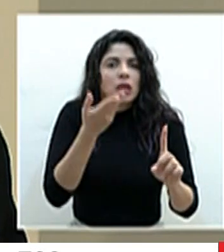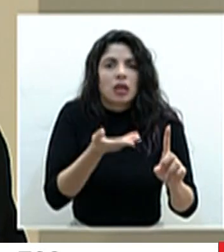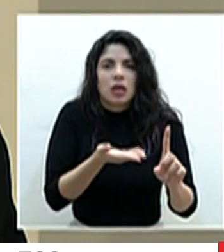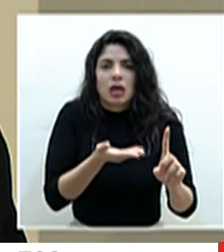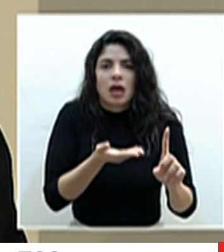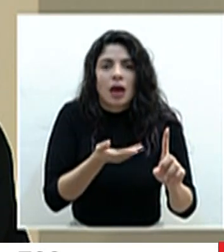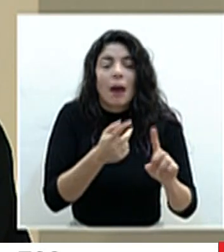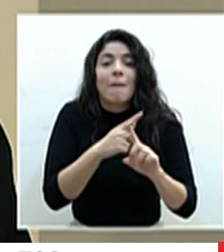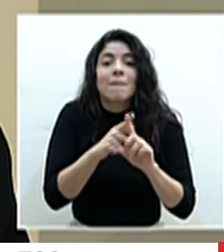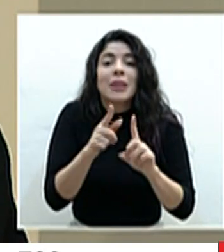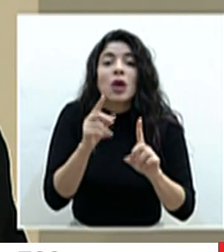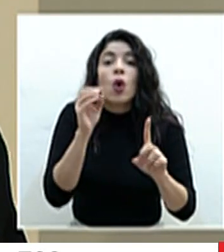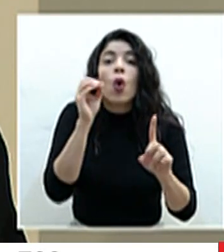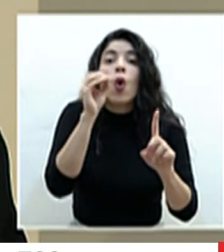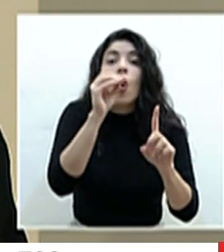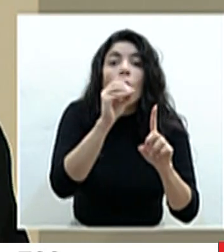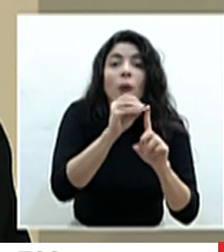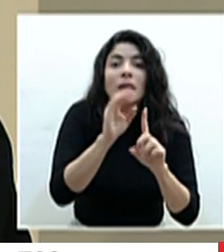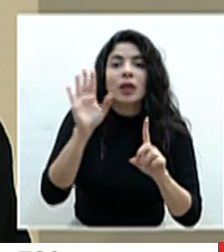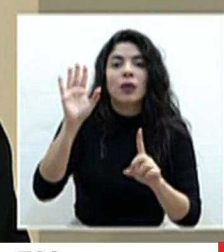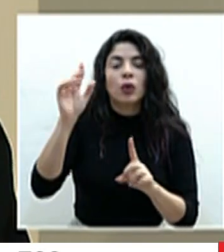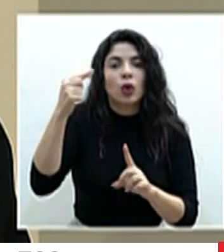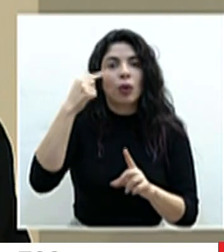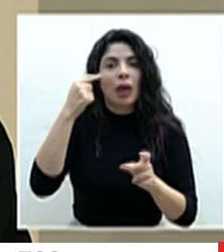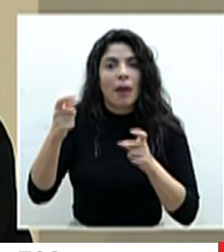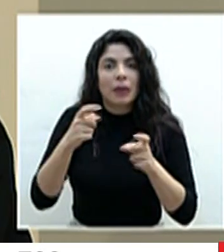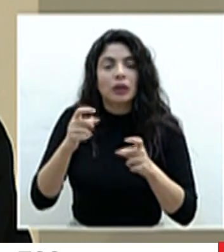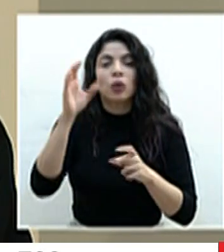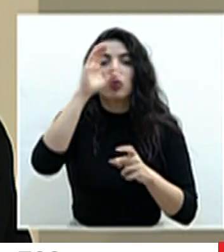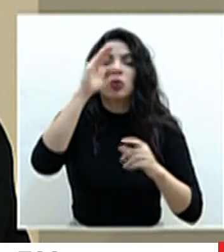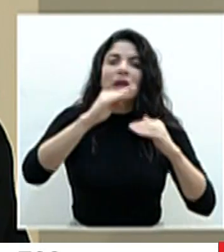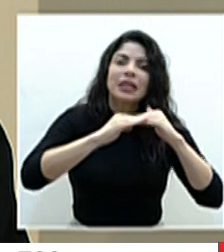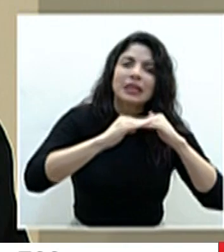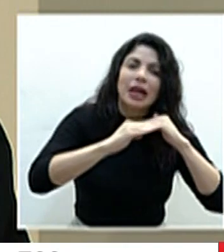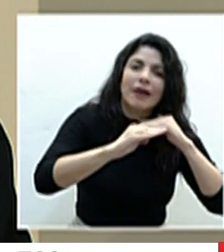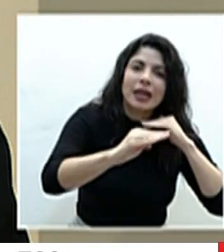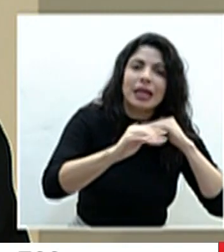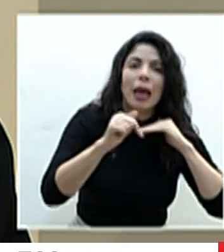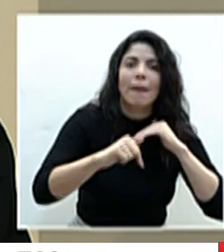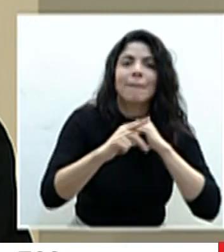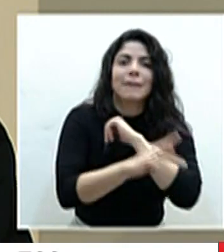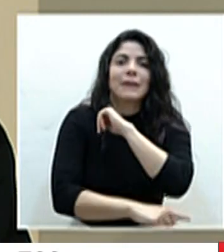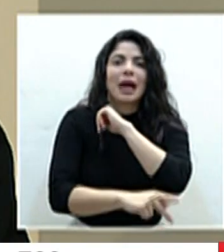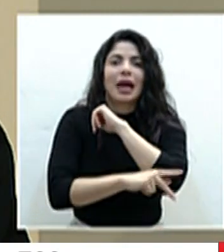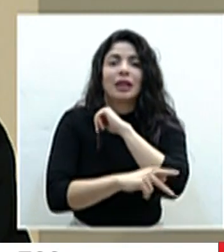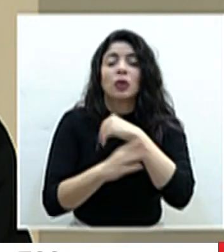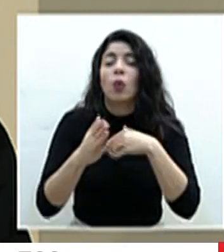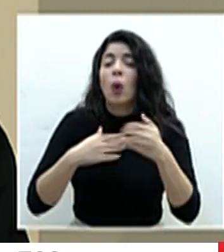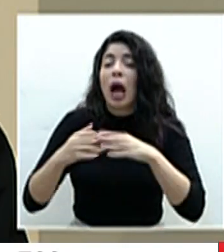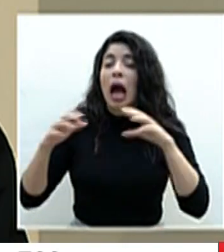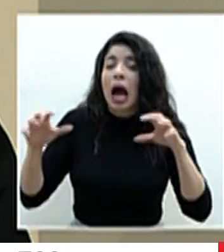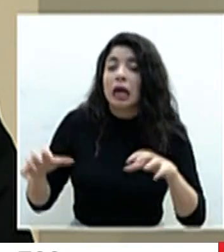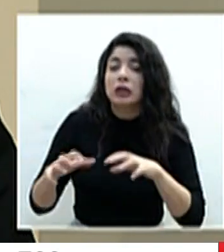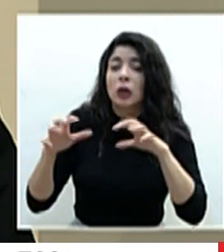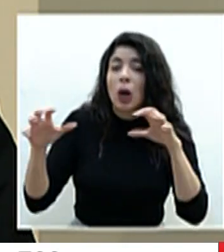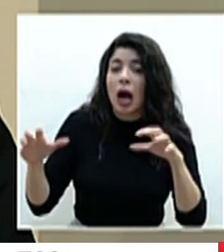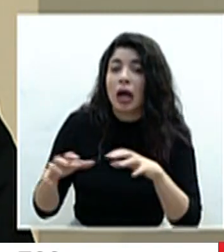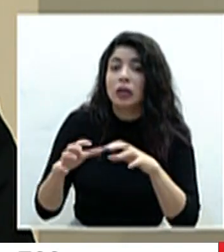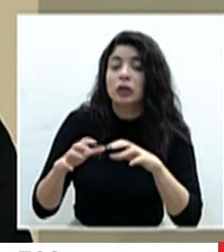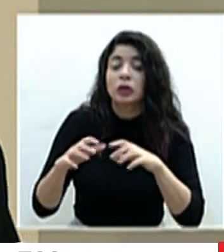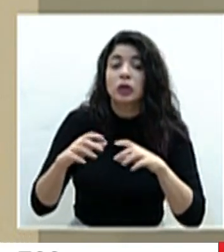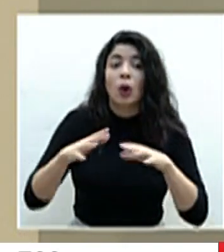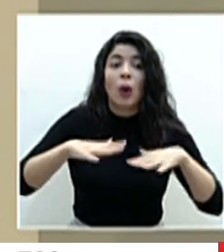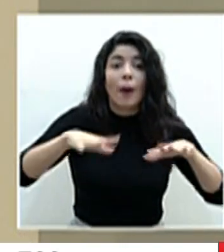ese es un objetivo central de la administración, la estabilidad en el país. Todas las acciones en nuestro margen